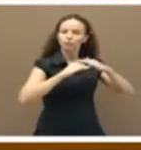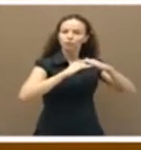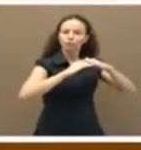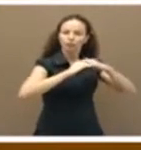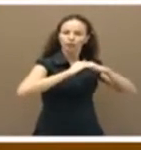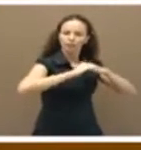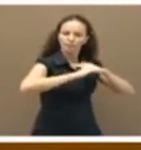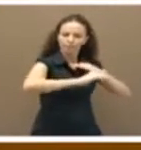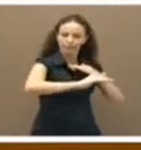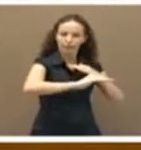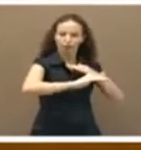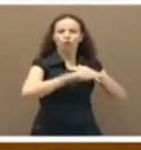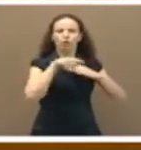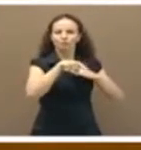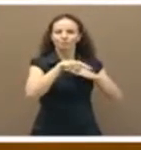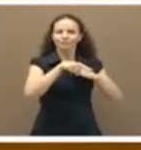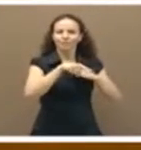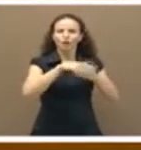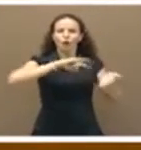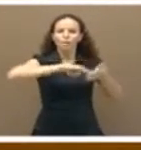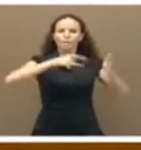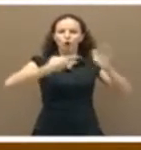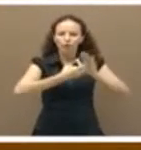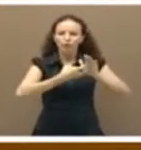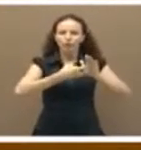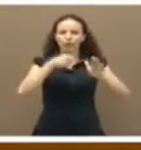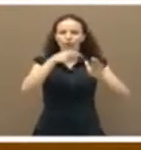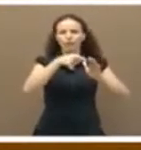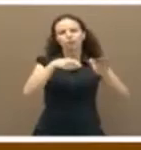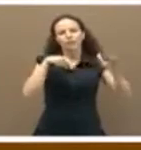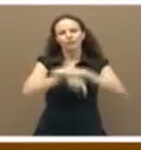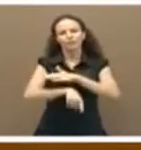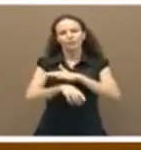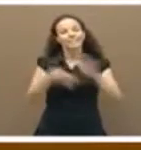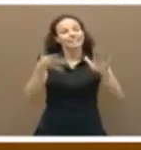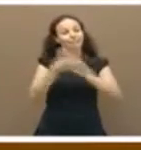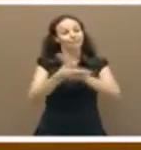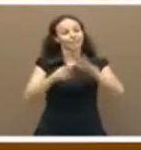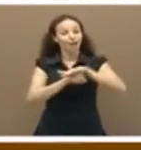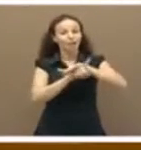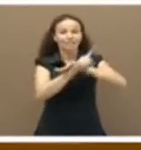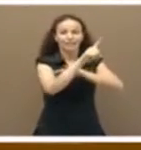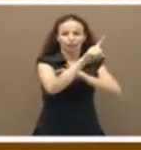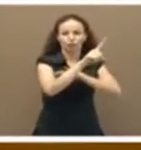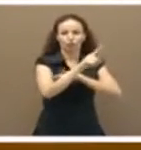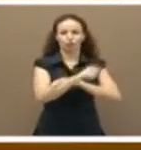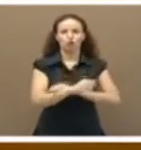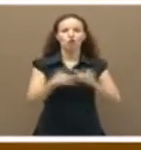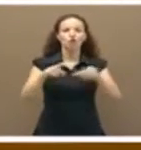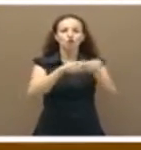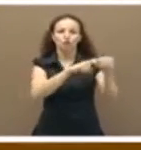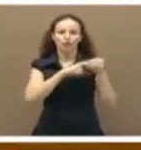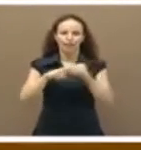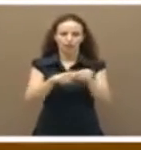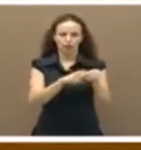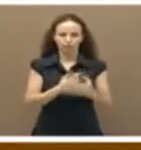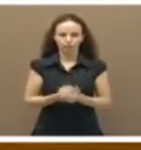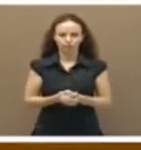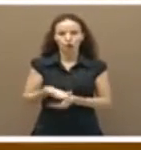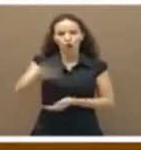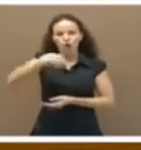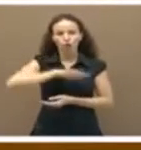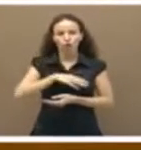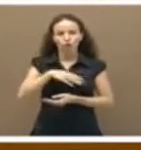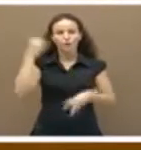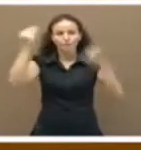pilares sobre los que se construye una sociedad más justa y solidaria. Creemos que todo se